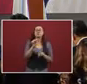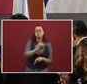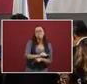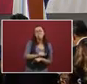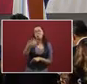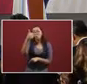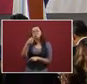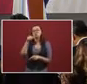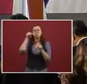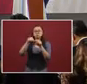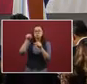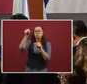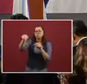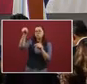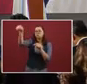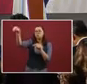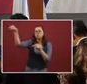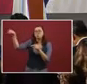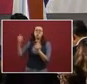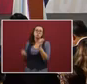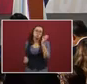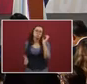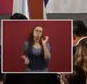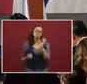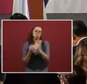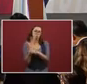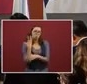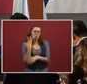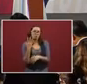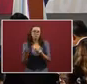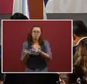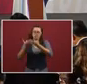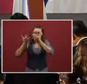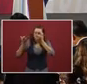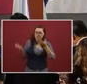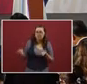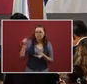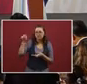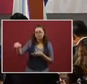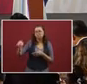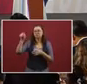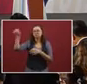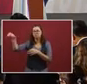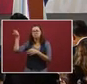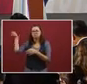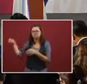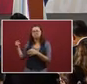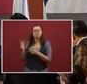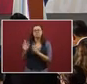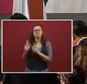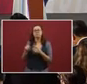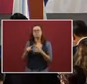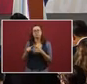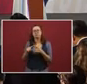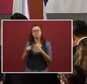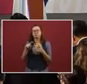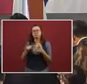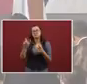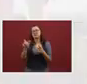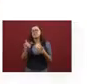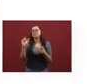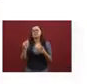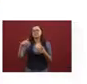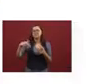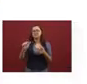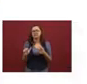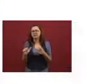nuevos, pero no de campos nuevos, sino de campos maduros. Van a entrar el Chanab 600,